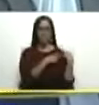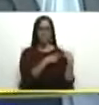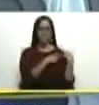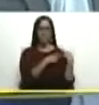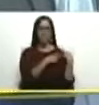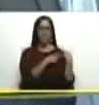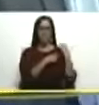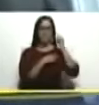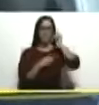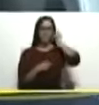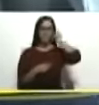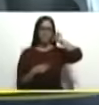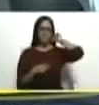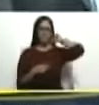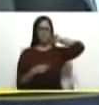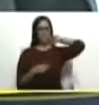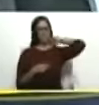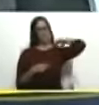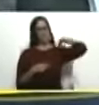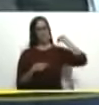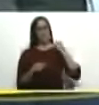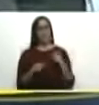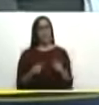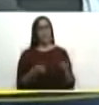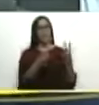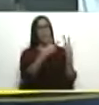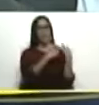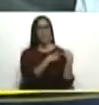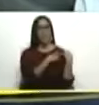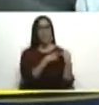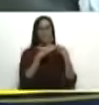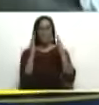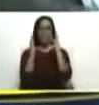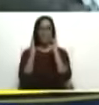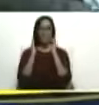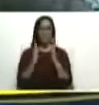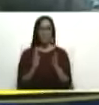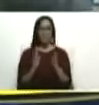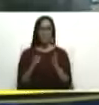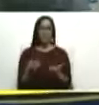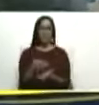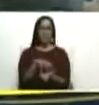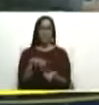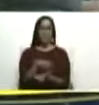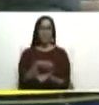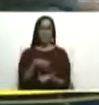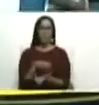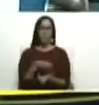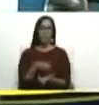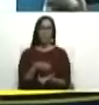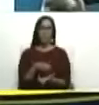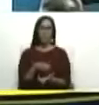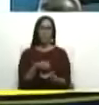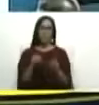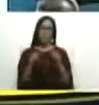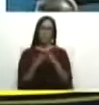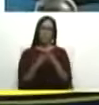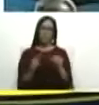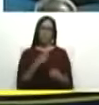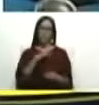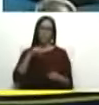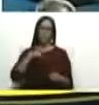la pesada carga de atender los problemas de todo nuestro